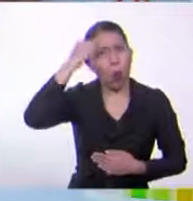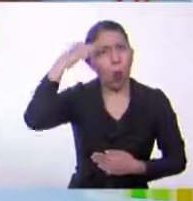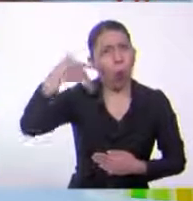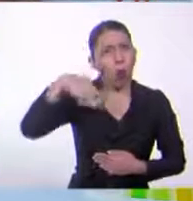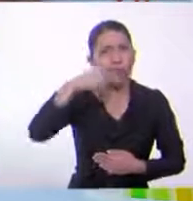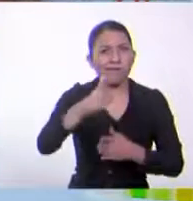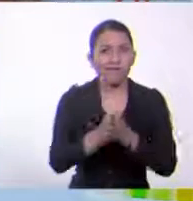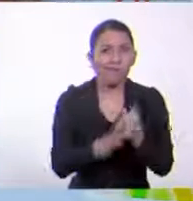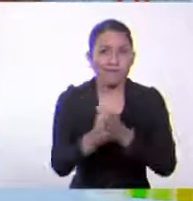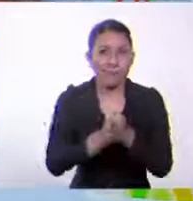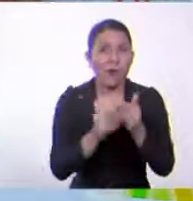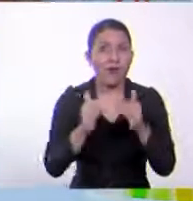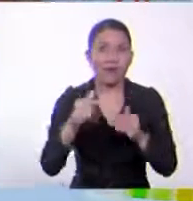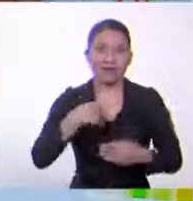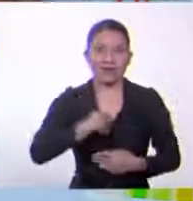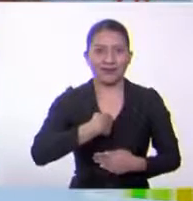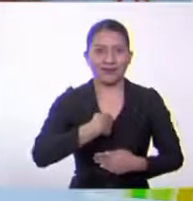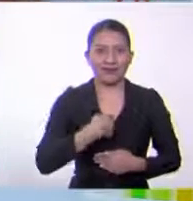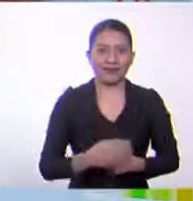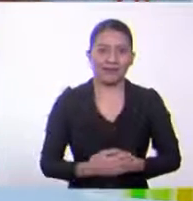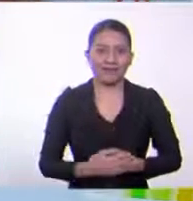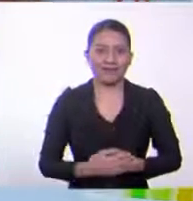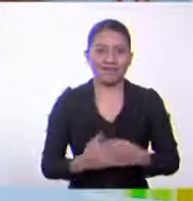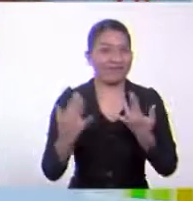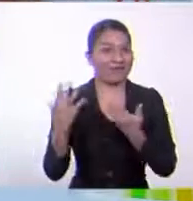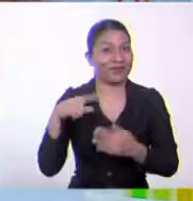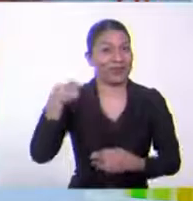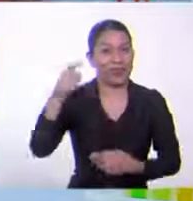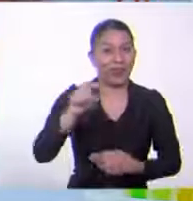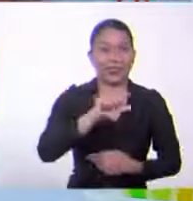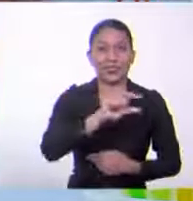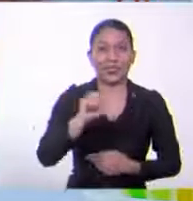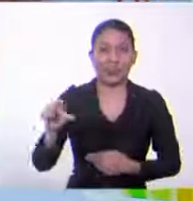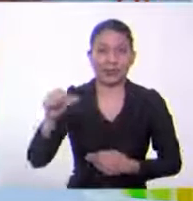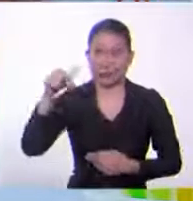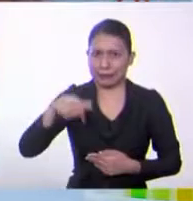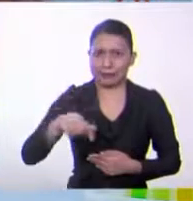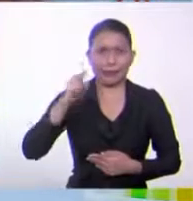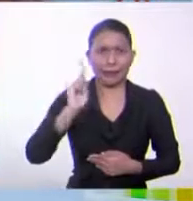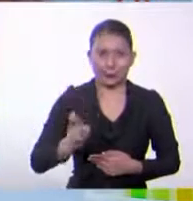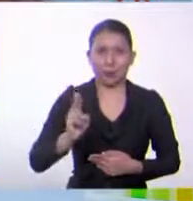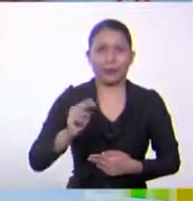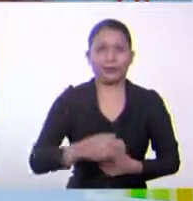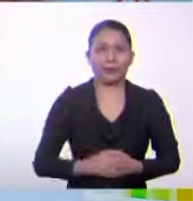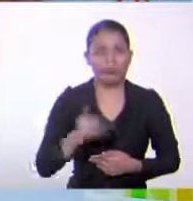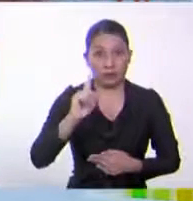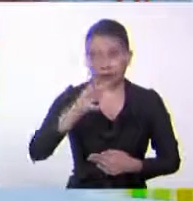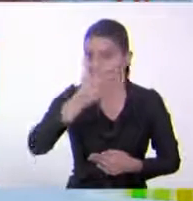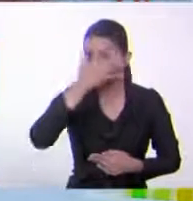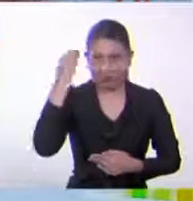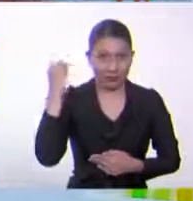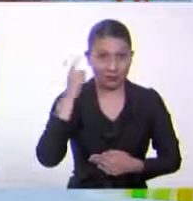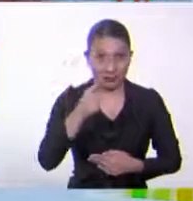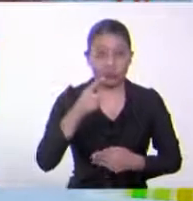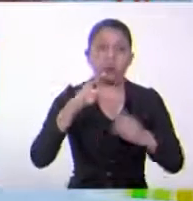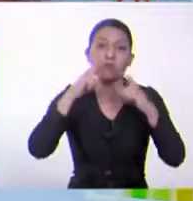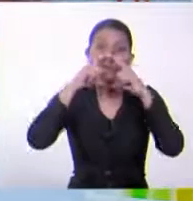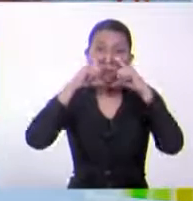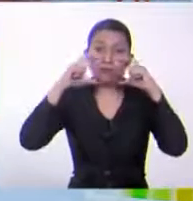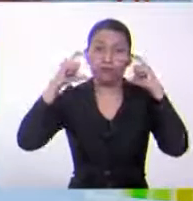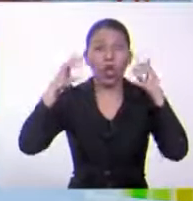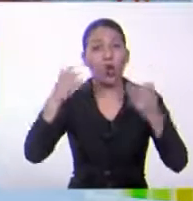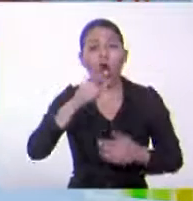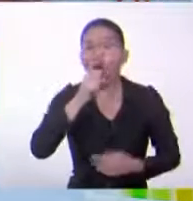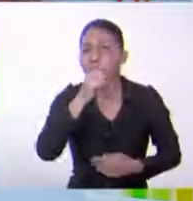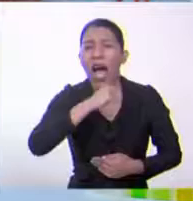hayas disfrutado como yo lo hice. Te espero la próxima semana en este mismo espacio. Y recuerda, cúbrete la boca al